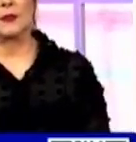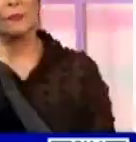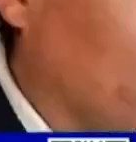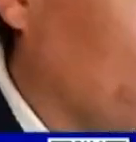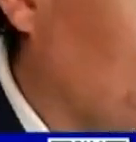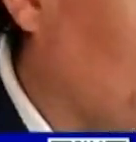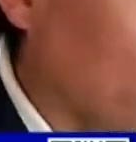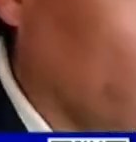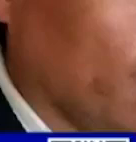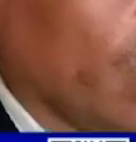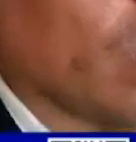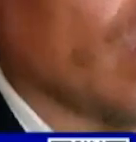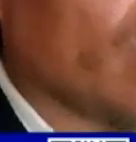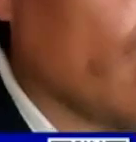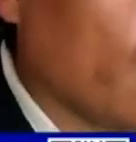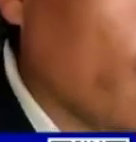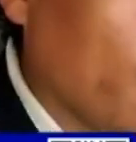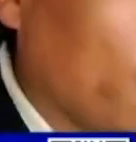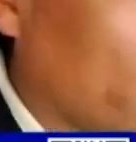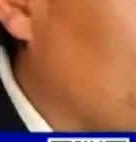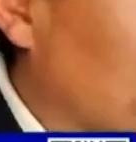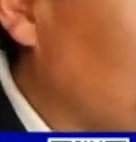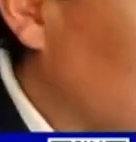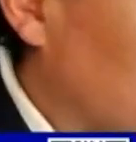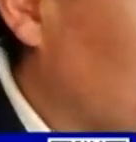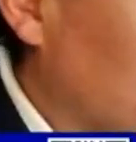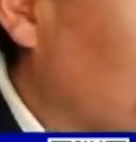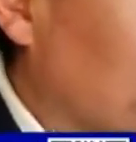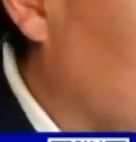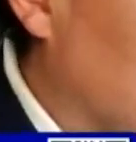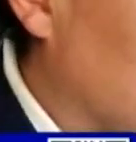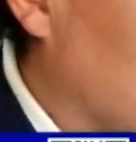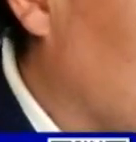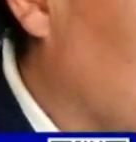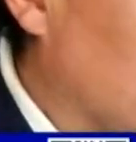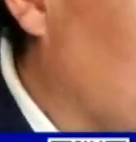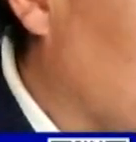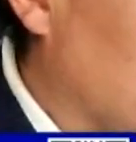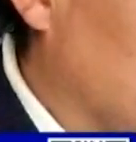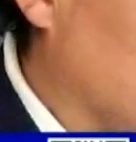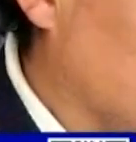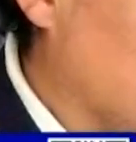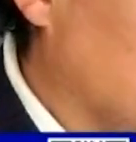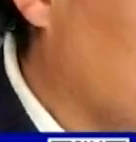Dale No gracias está bien